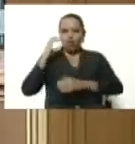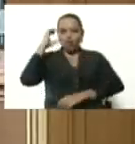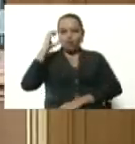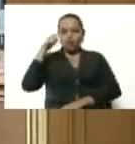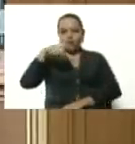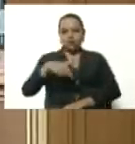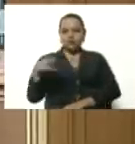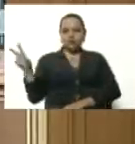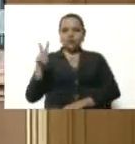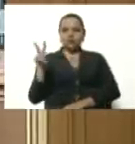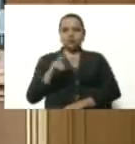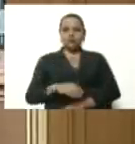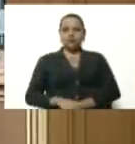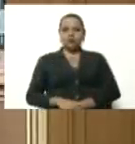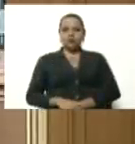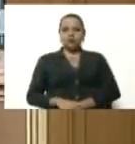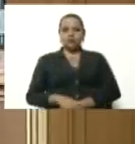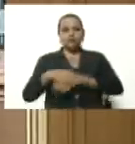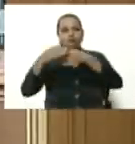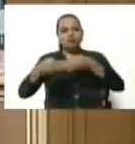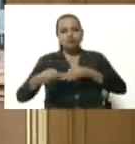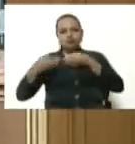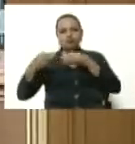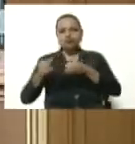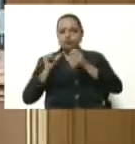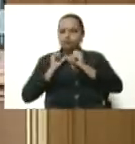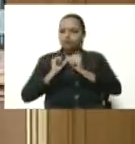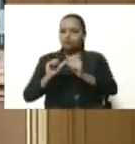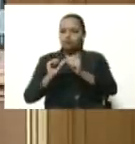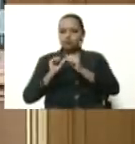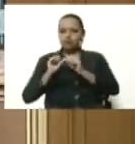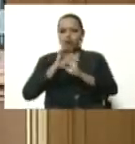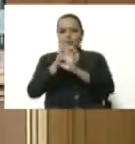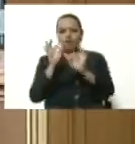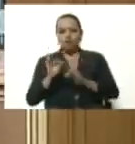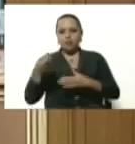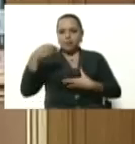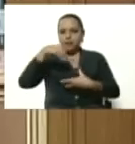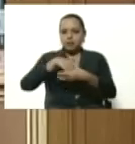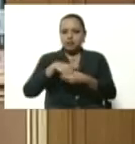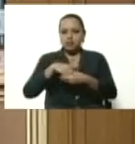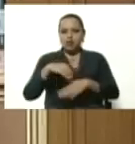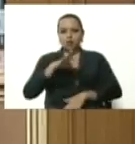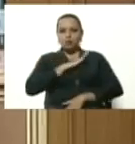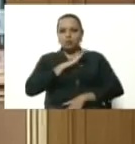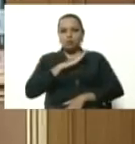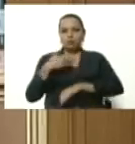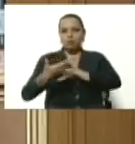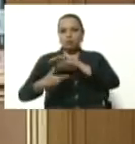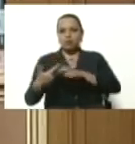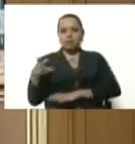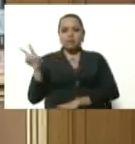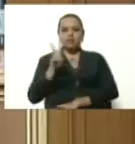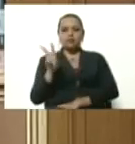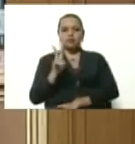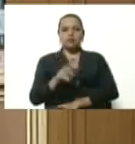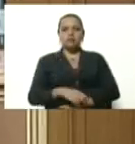país por la constante y conspirativa injerencia en los asuntos internos de nuestra